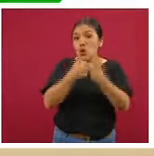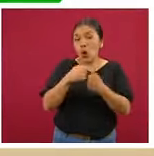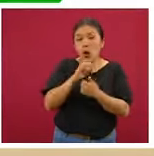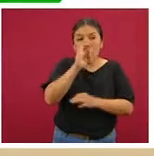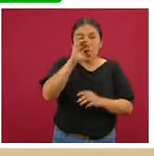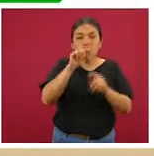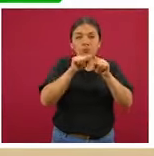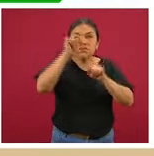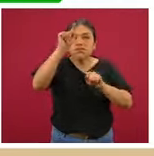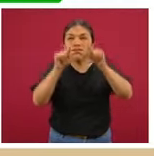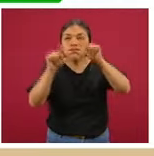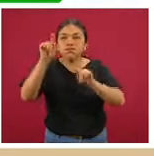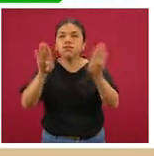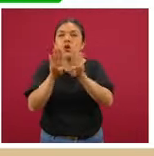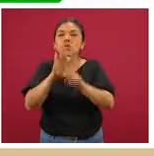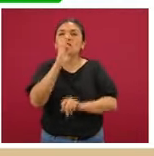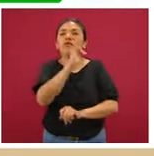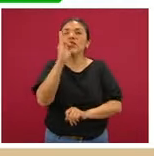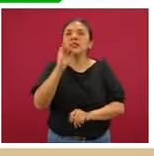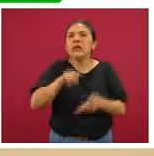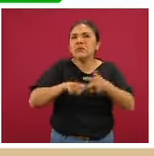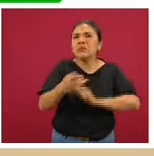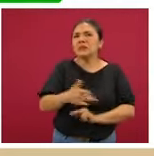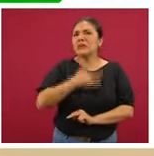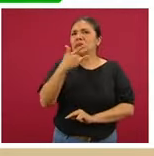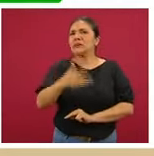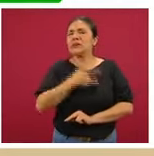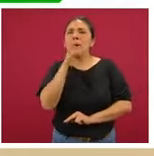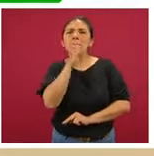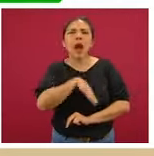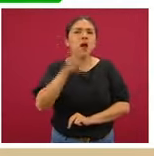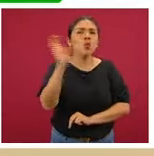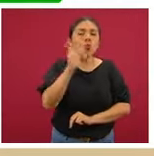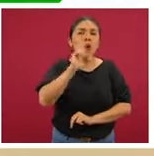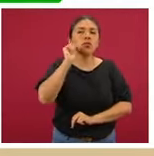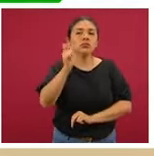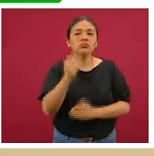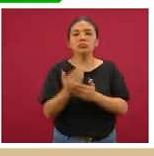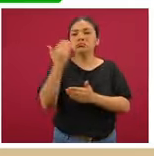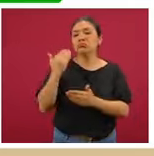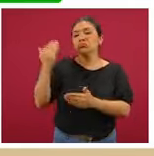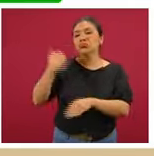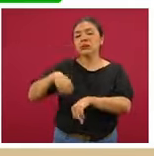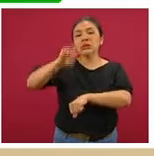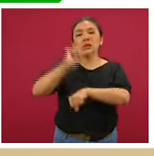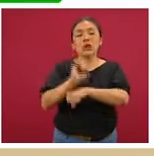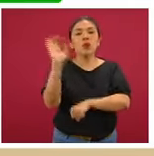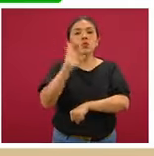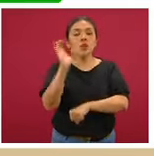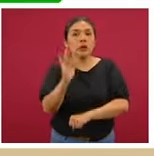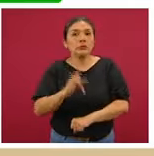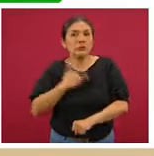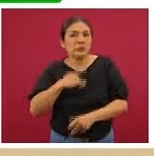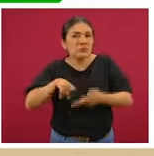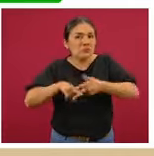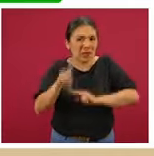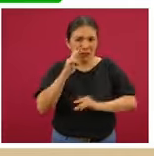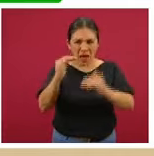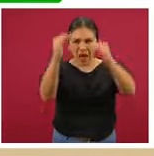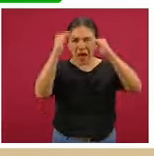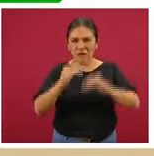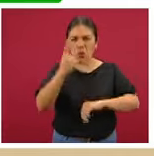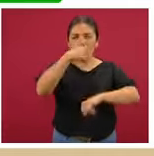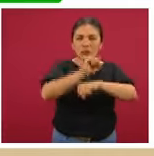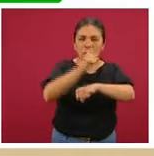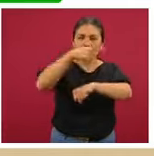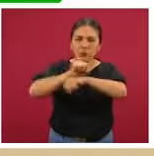por su fecha de inicio de síntomas, que a su vez correspondería a alguna de las semanas epidemiológicas que vemos en la parte inferior